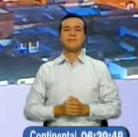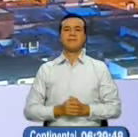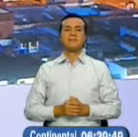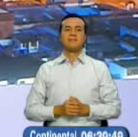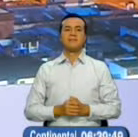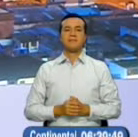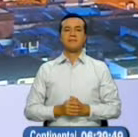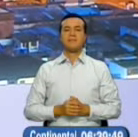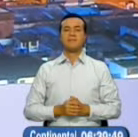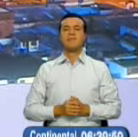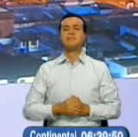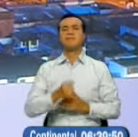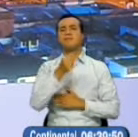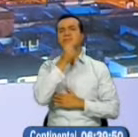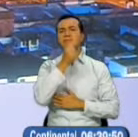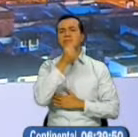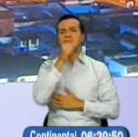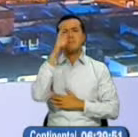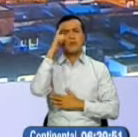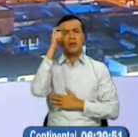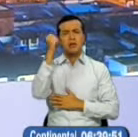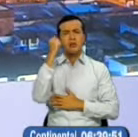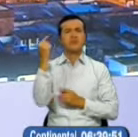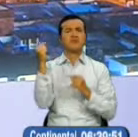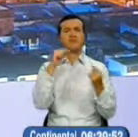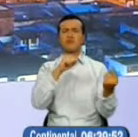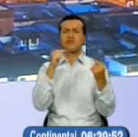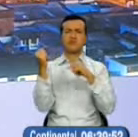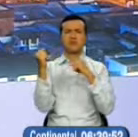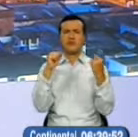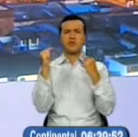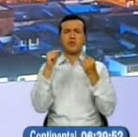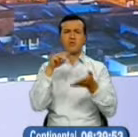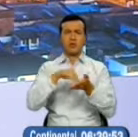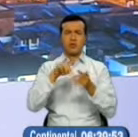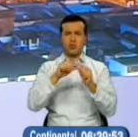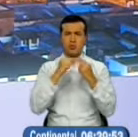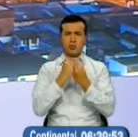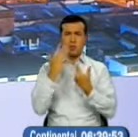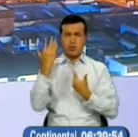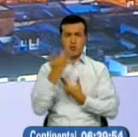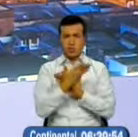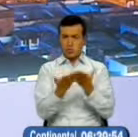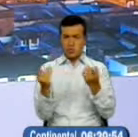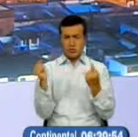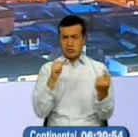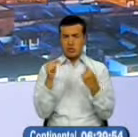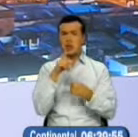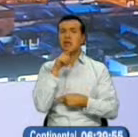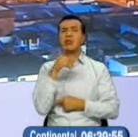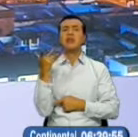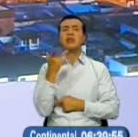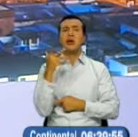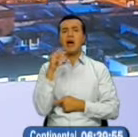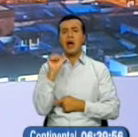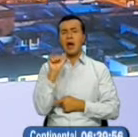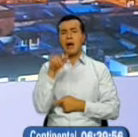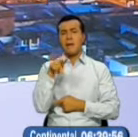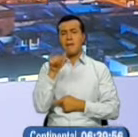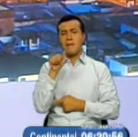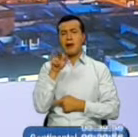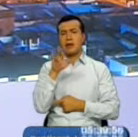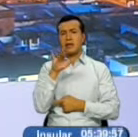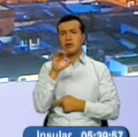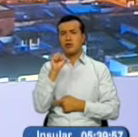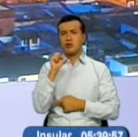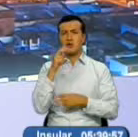Y en la rueda de prensa que dio Guillermo Lasso se generó un enfrentamiento entre miembros de su movimiento político. El agredido fue Aparicio Caicedo, colaborador